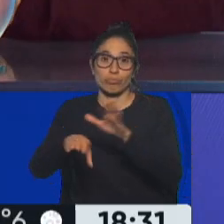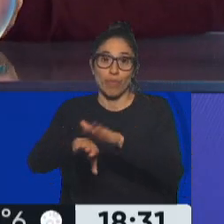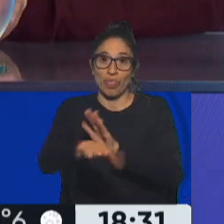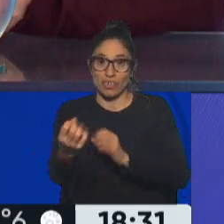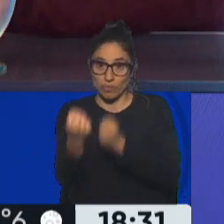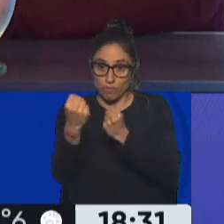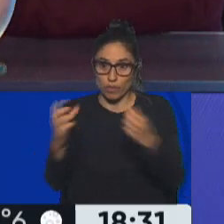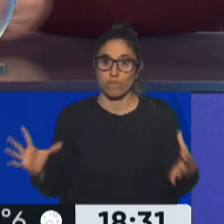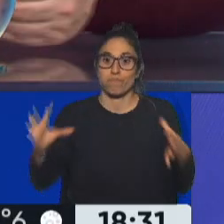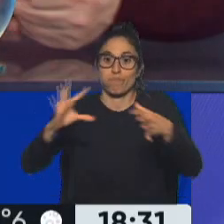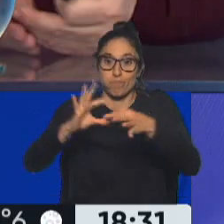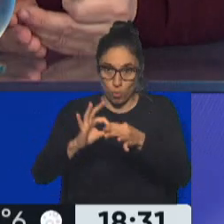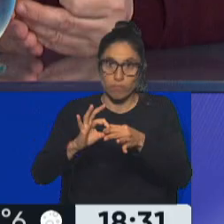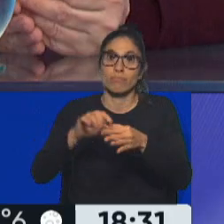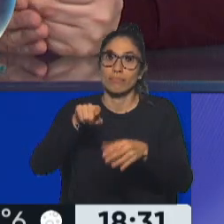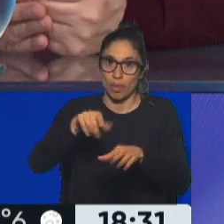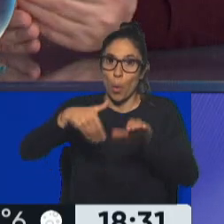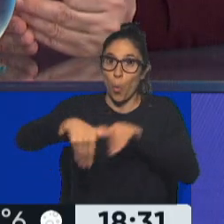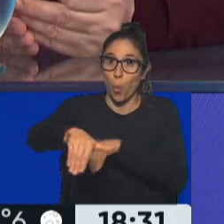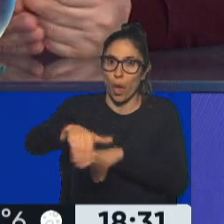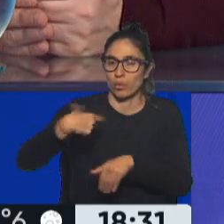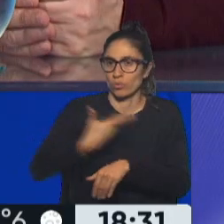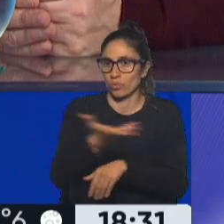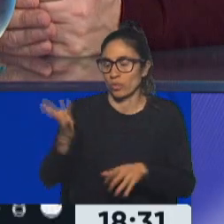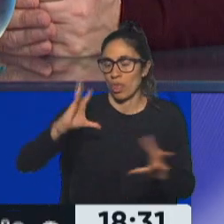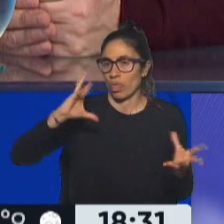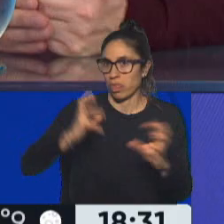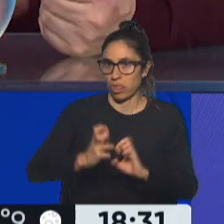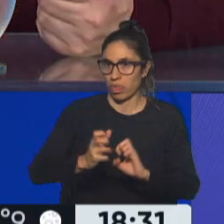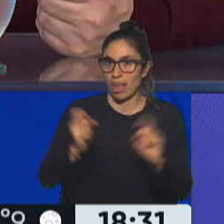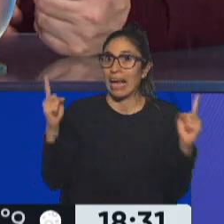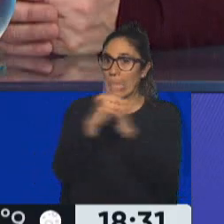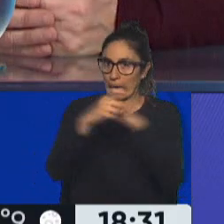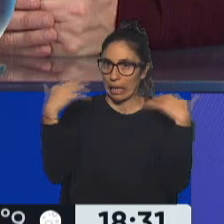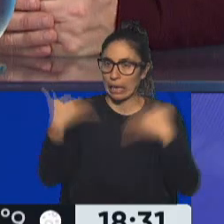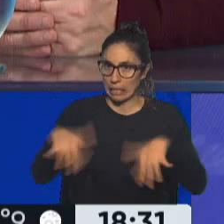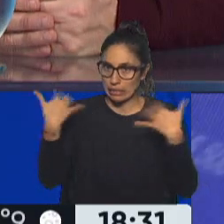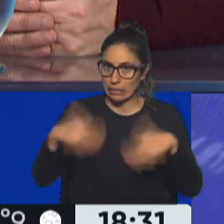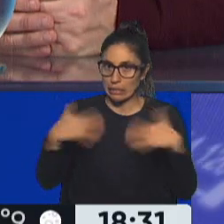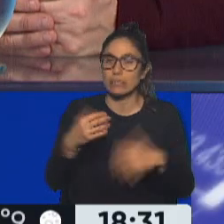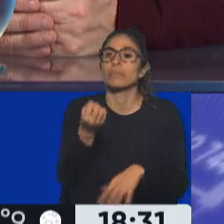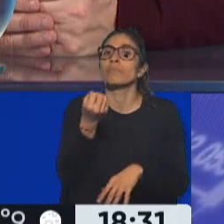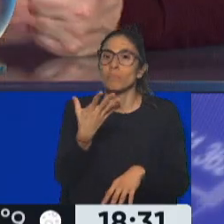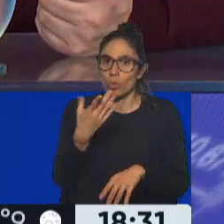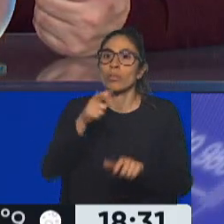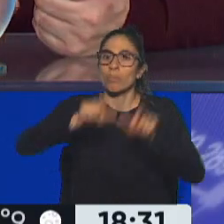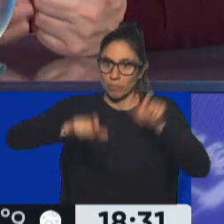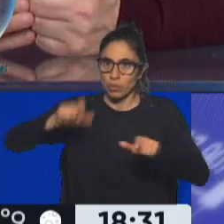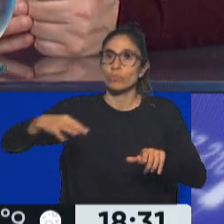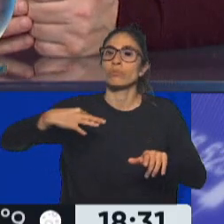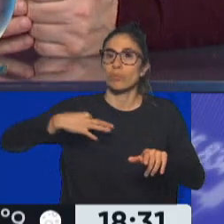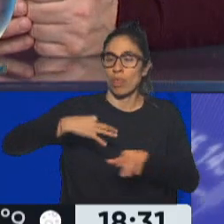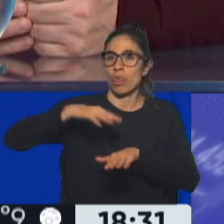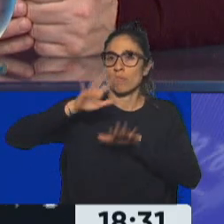país que todas y todos sabemos tiene una larga trayectoria de manifestación ciudadana y de manifestación